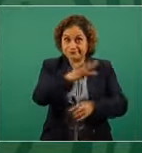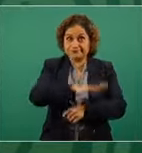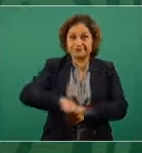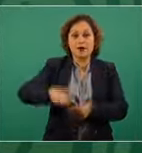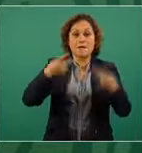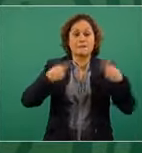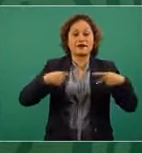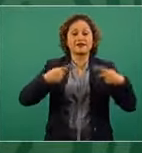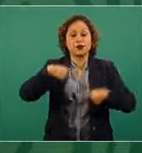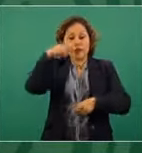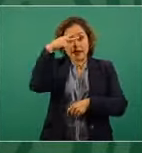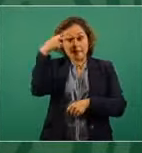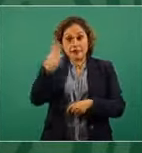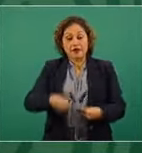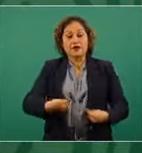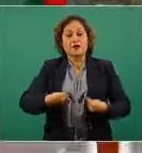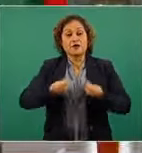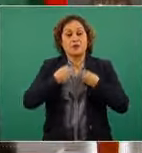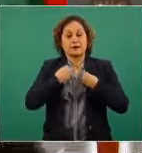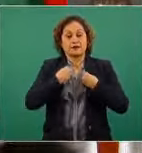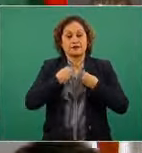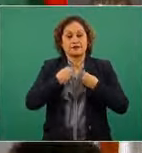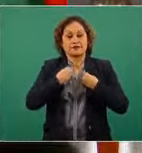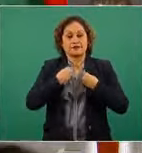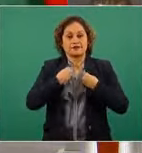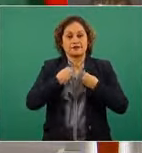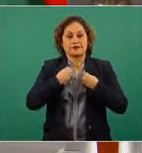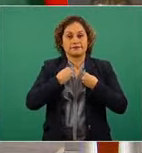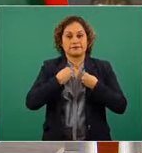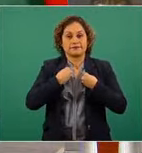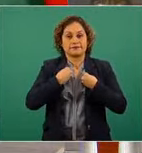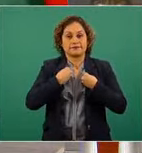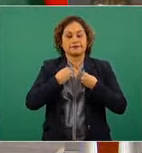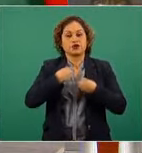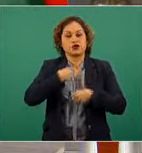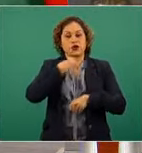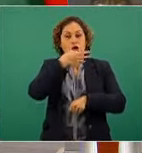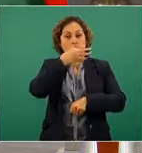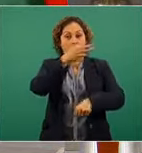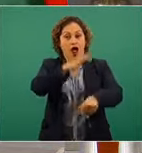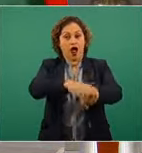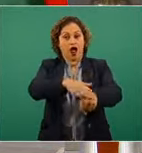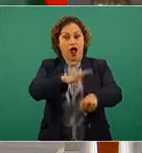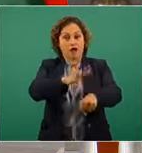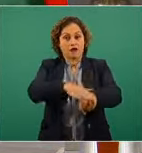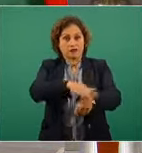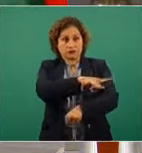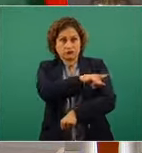los dispenso de toda obediencia